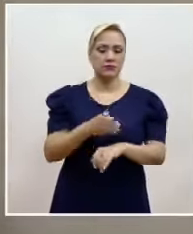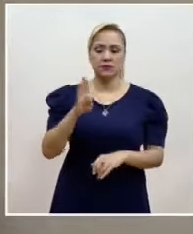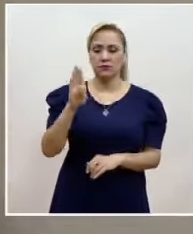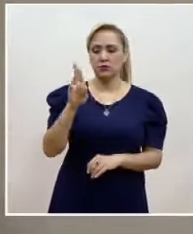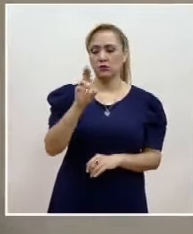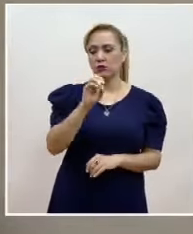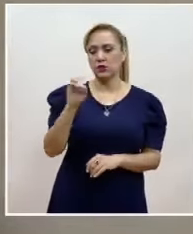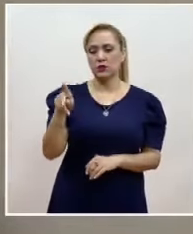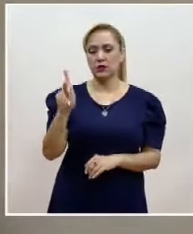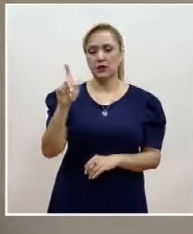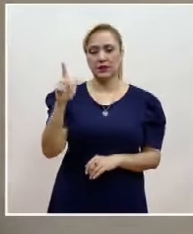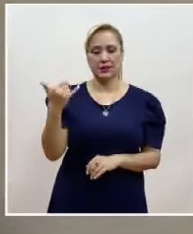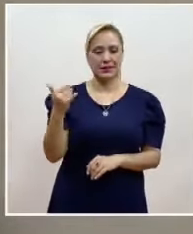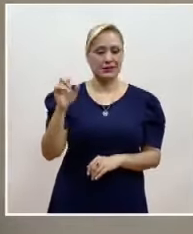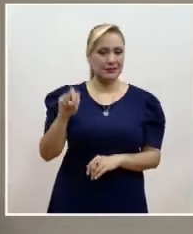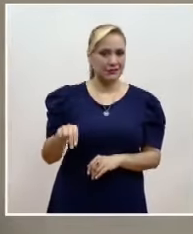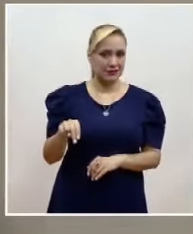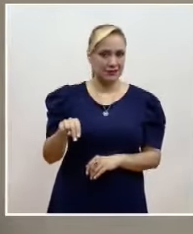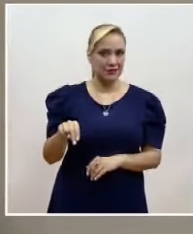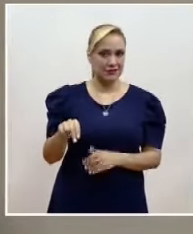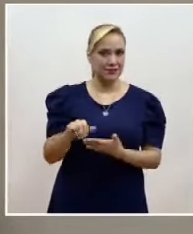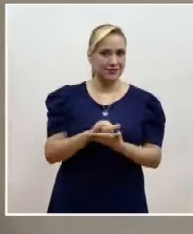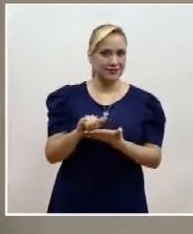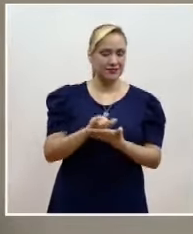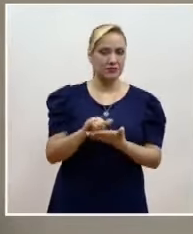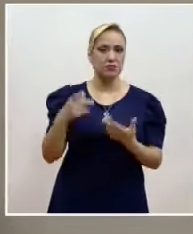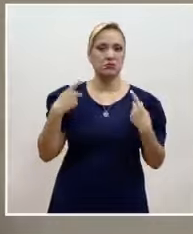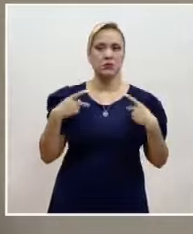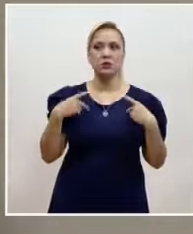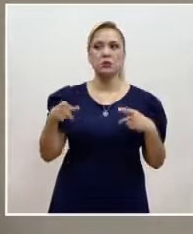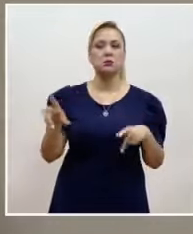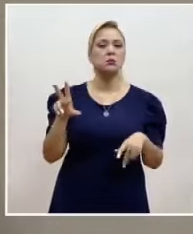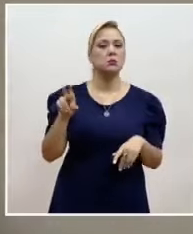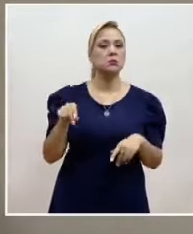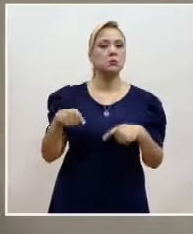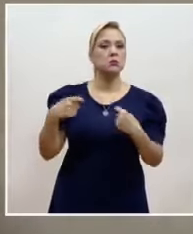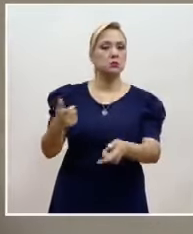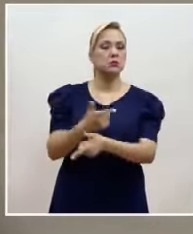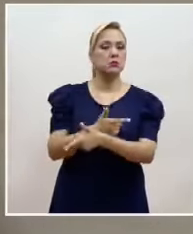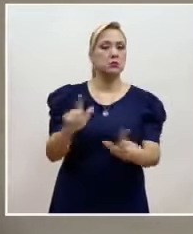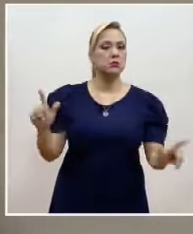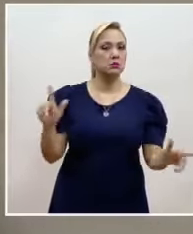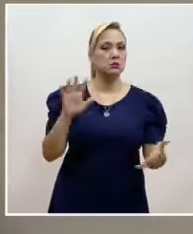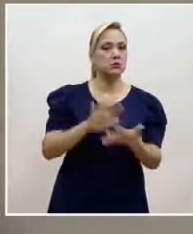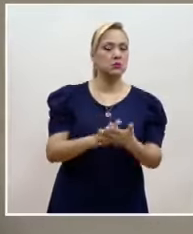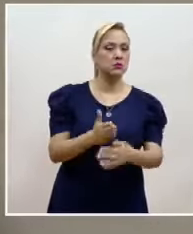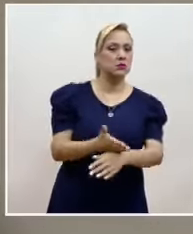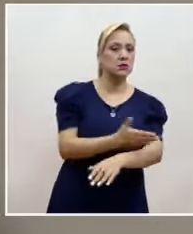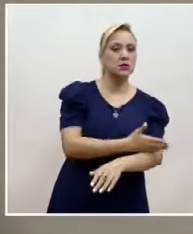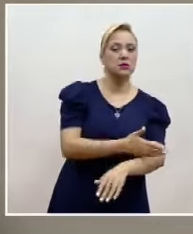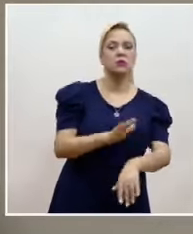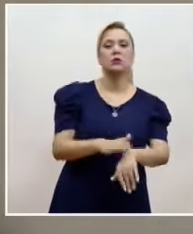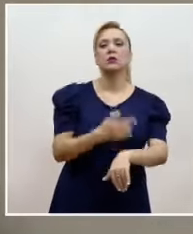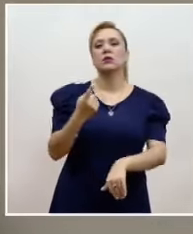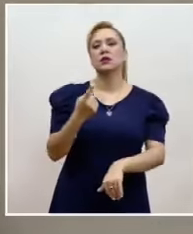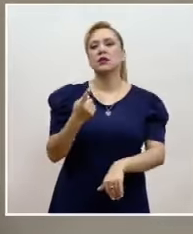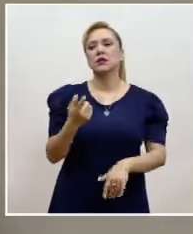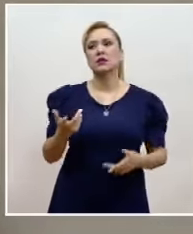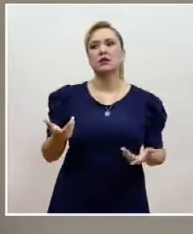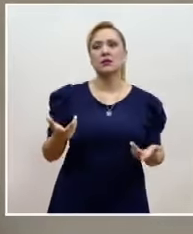muchas personas no tuvieron el beneficio de salir de prisión preventiva. ¿Por qué? Porque tenían la posibilidad de delinquir. ¿Por qué?